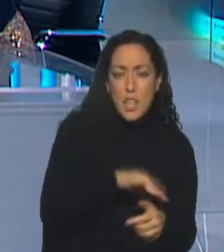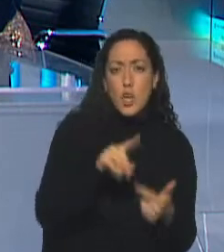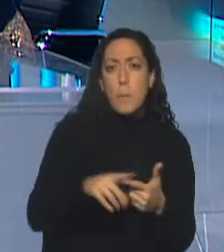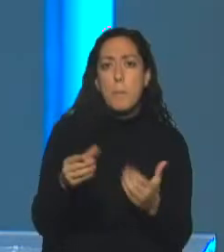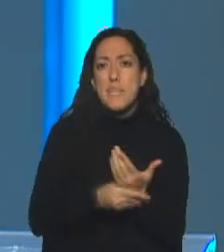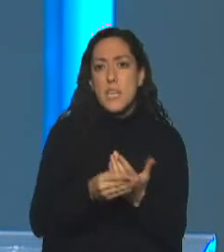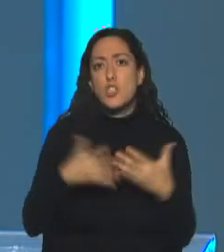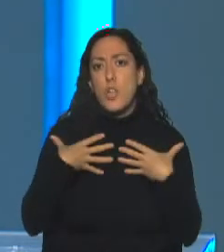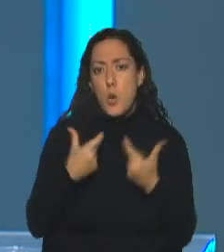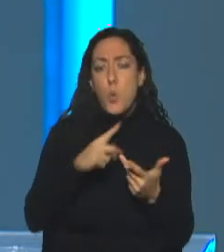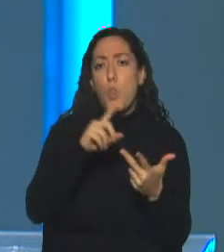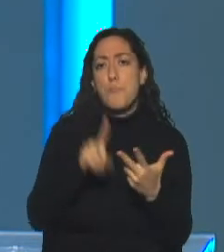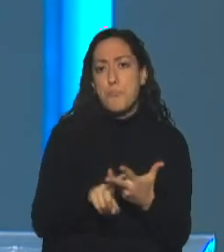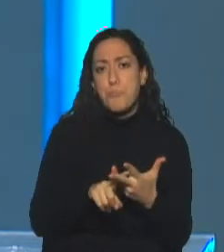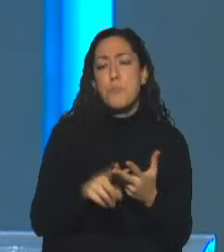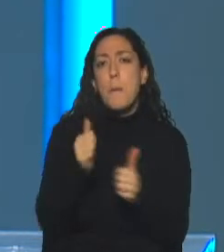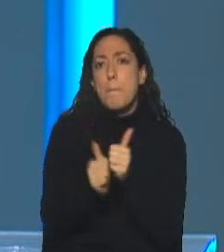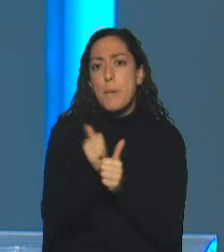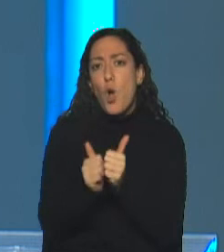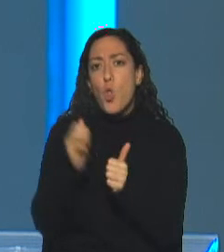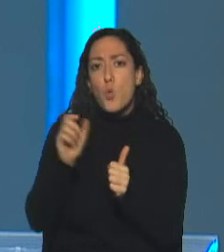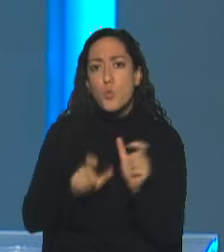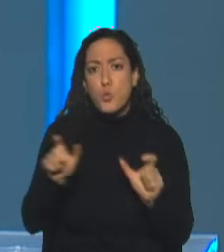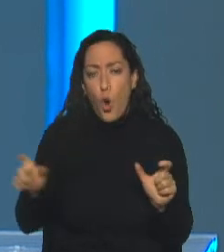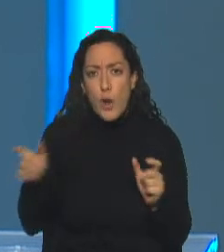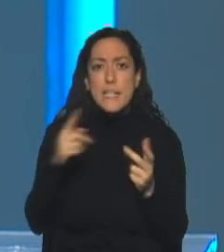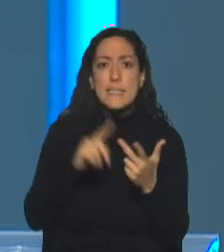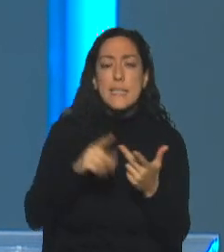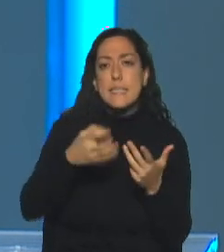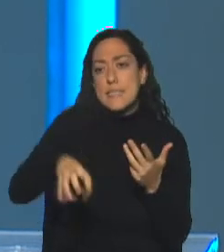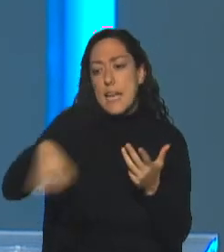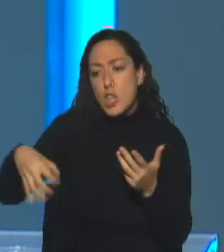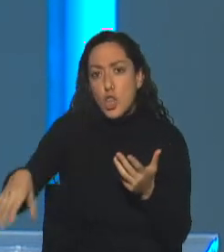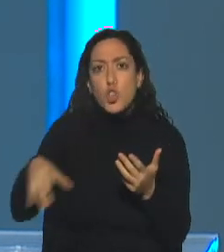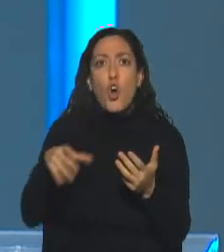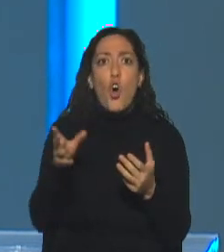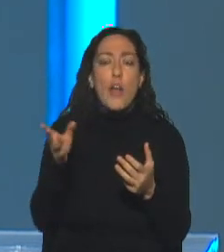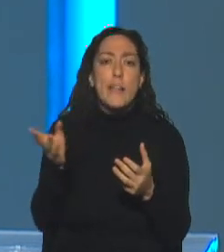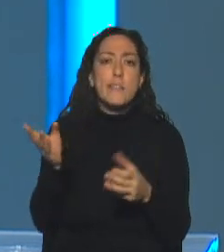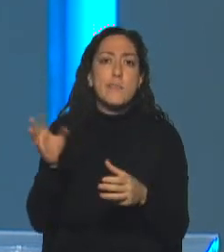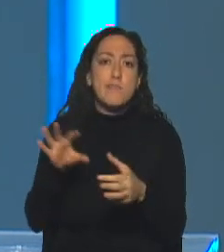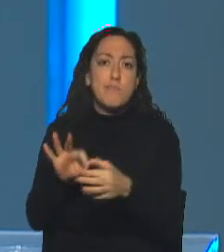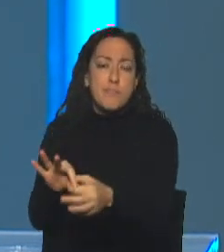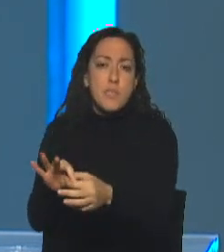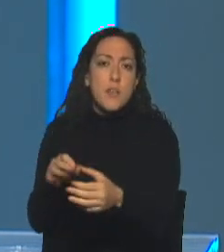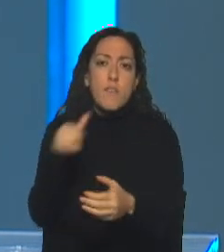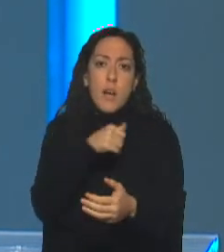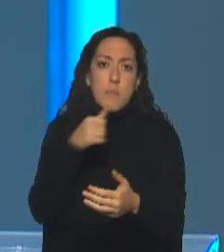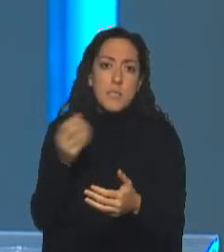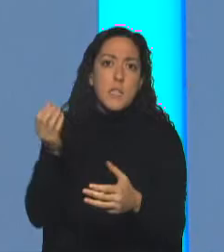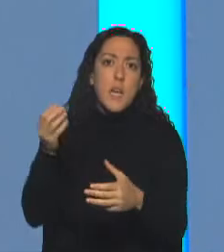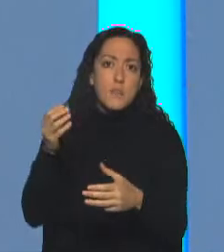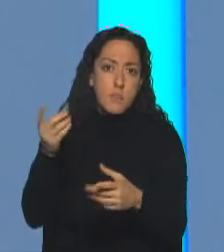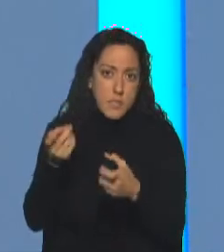salud y también como decíamos los productores y otros sectores involucrados en el uso de estos agentes farmacológicos